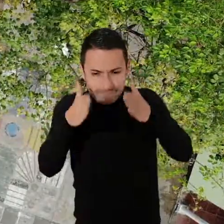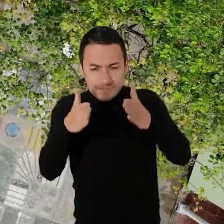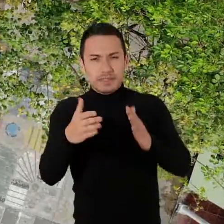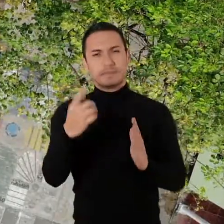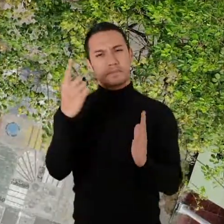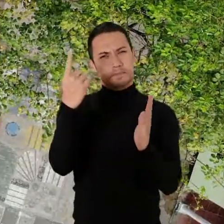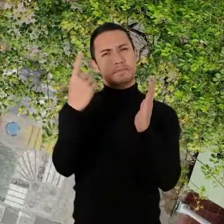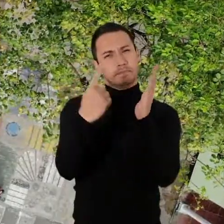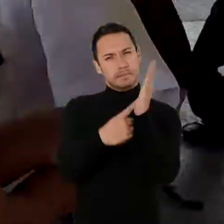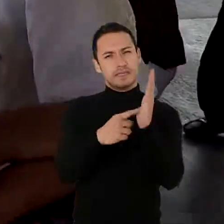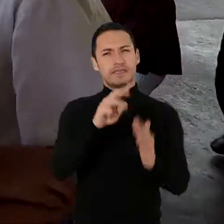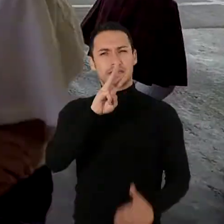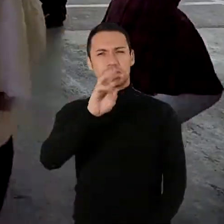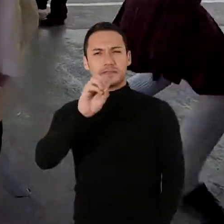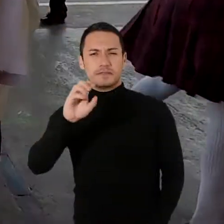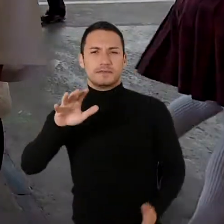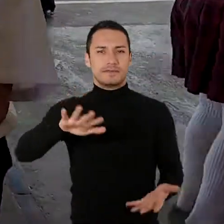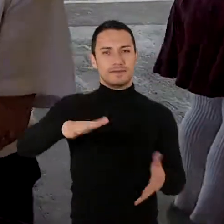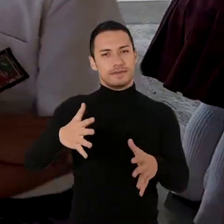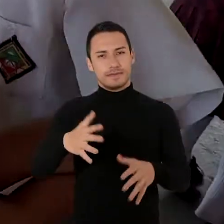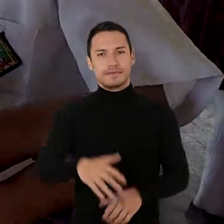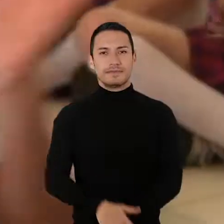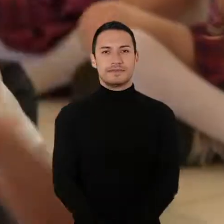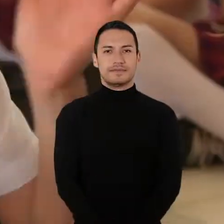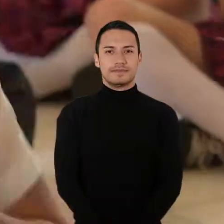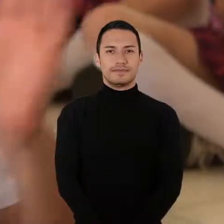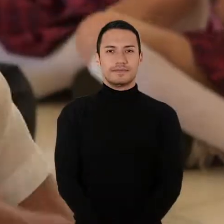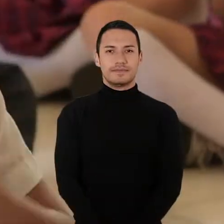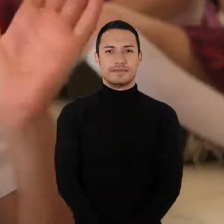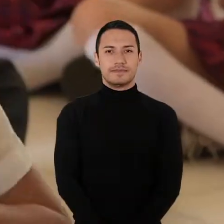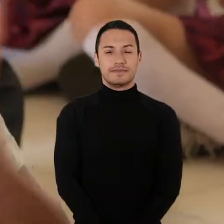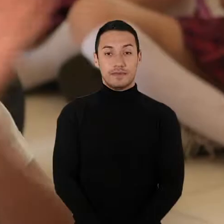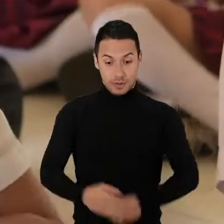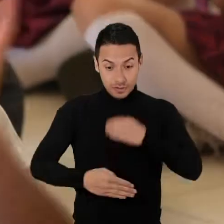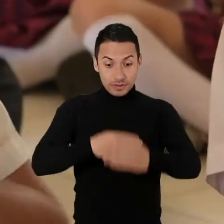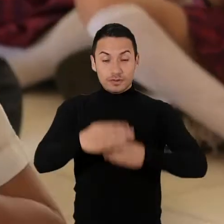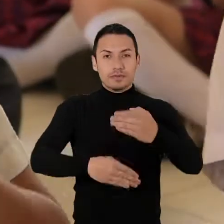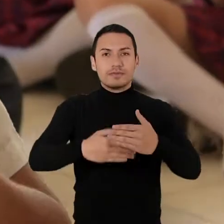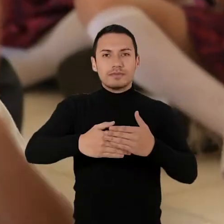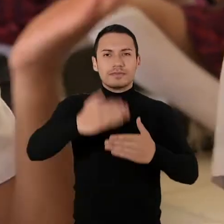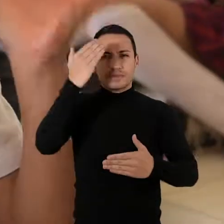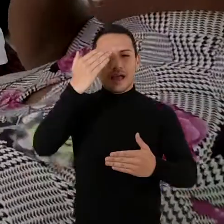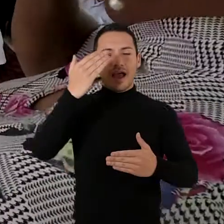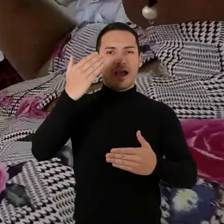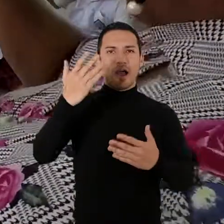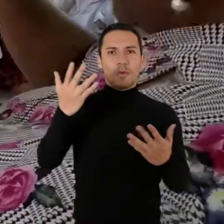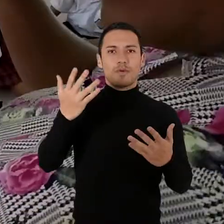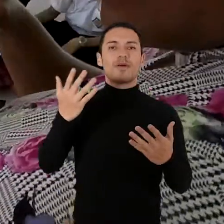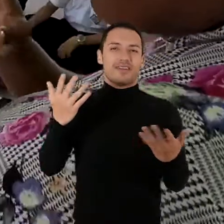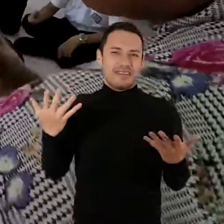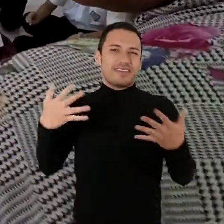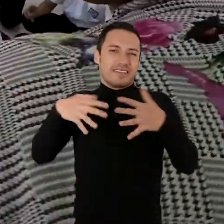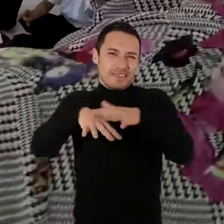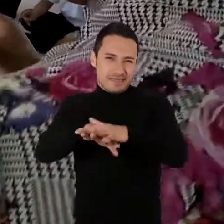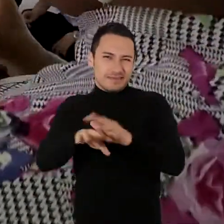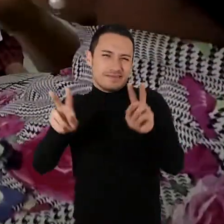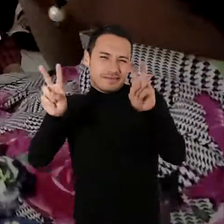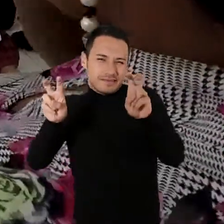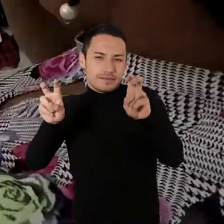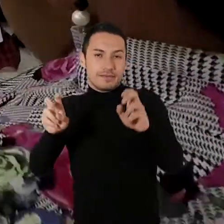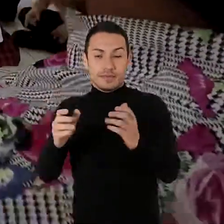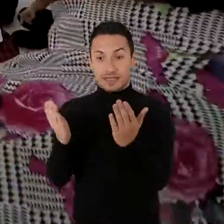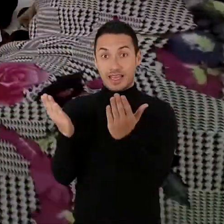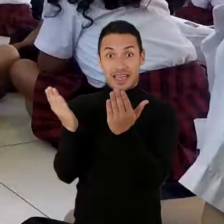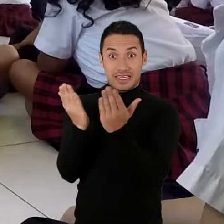unos 1.300 estudiantes. Este proceso se inició casi como una especie de